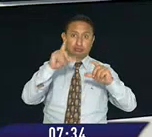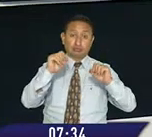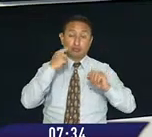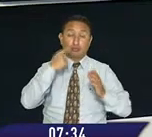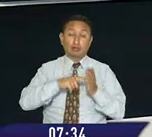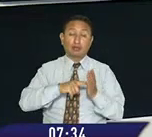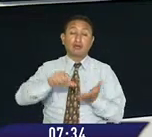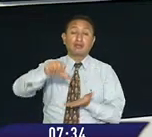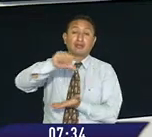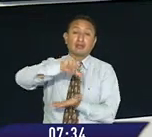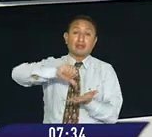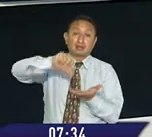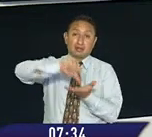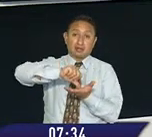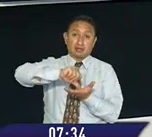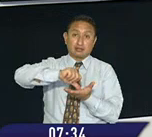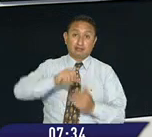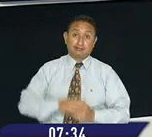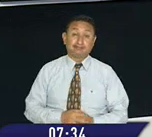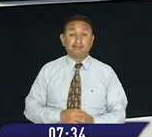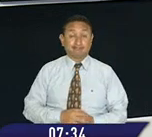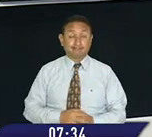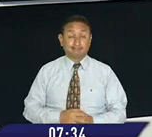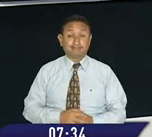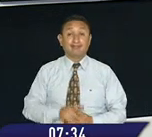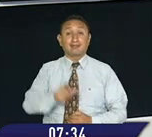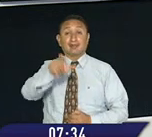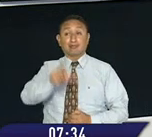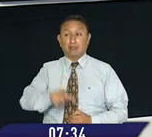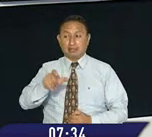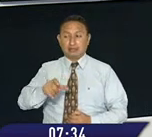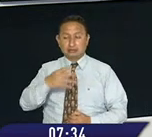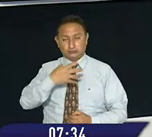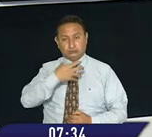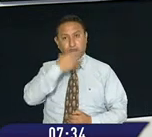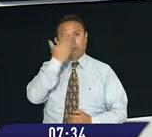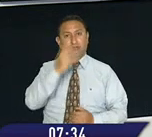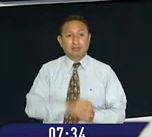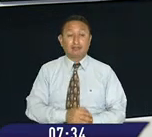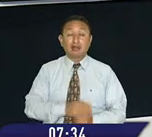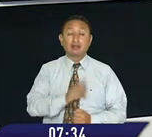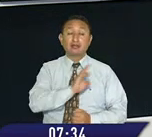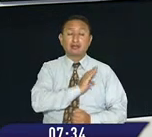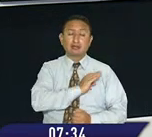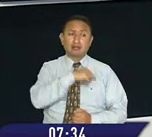por ejemplo los aceites. Hay malestar en los consumidores. Expertos hablan de